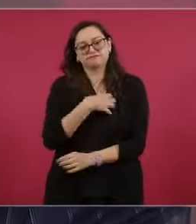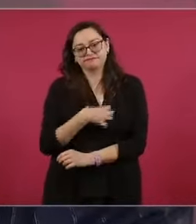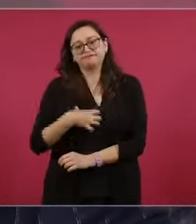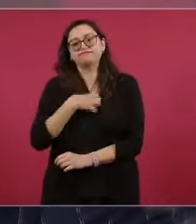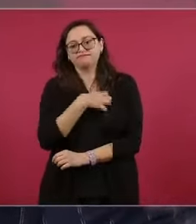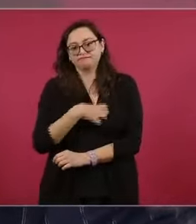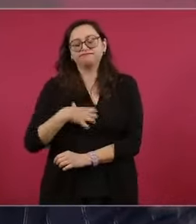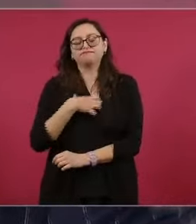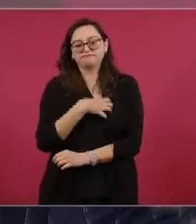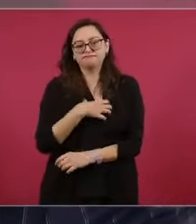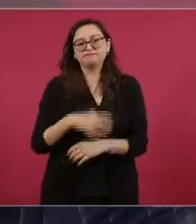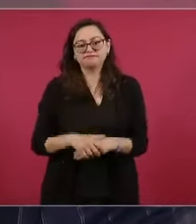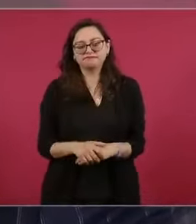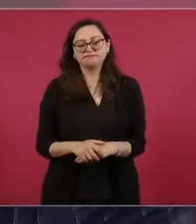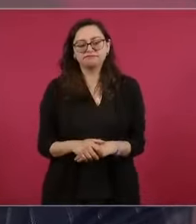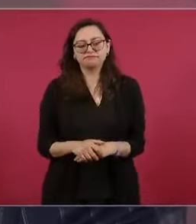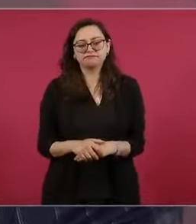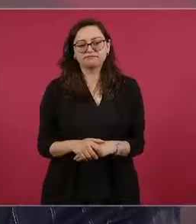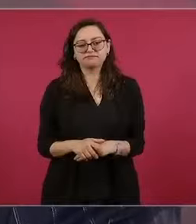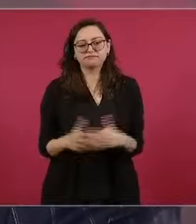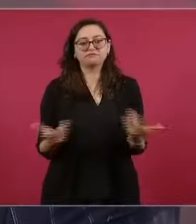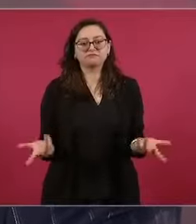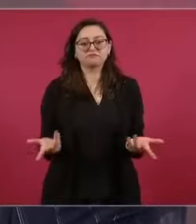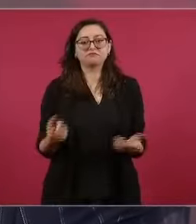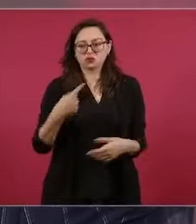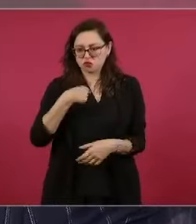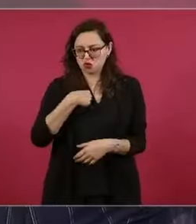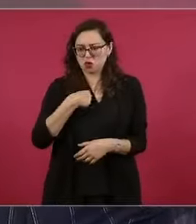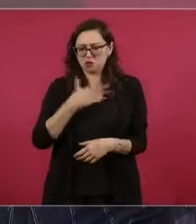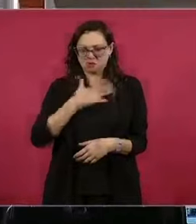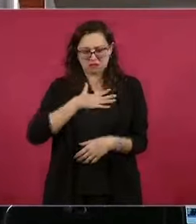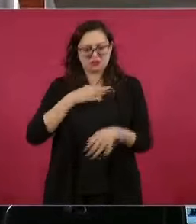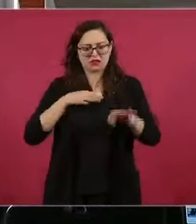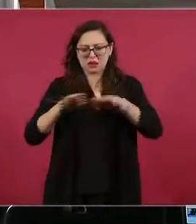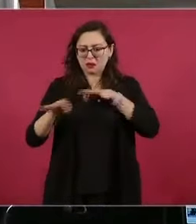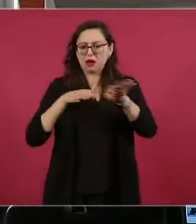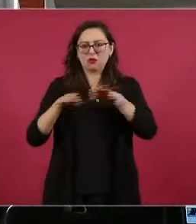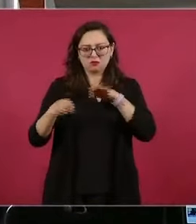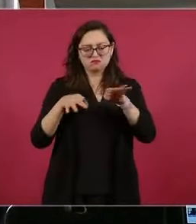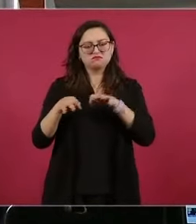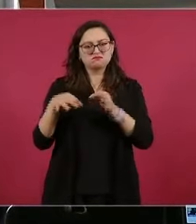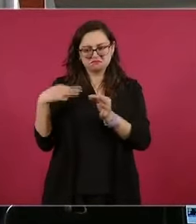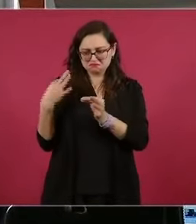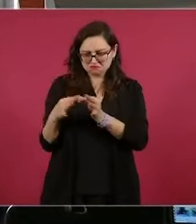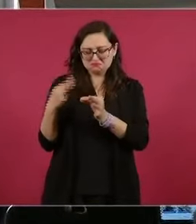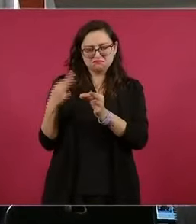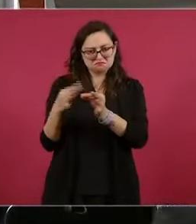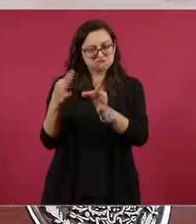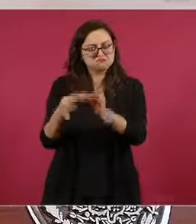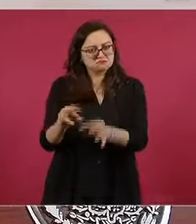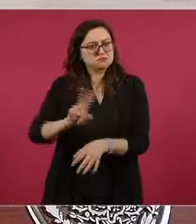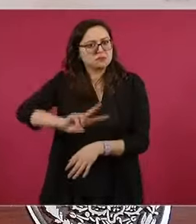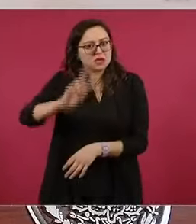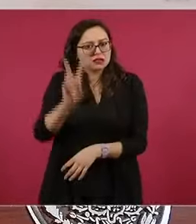Por sentir que he servido, sobre todo a la gente más